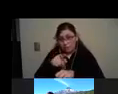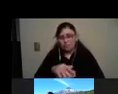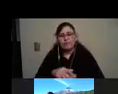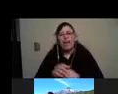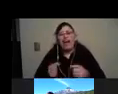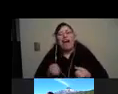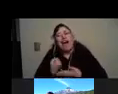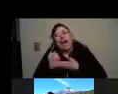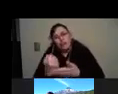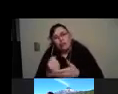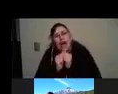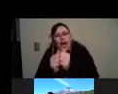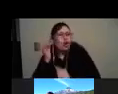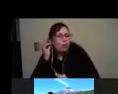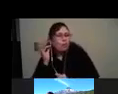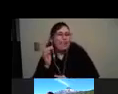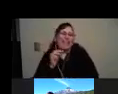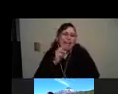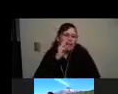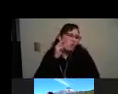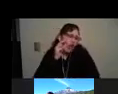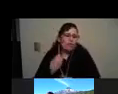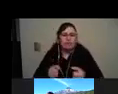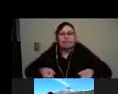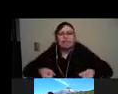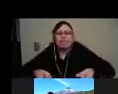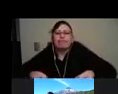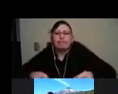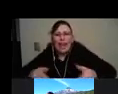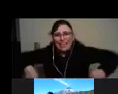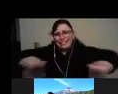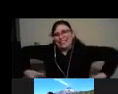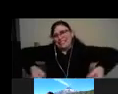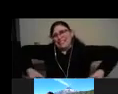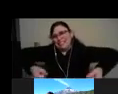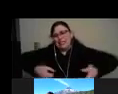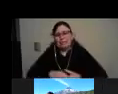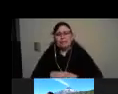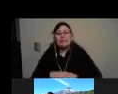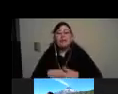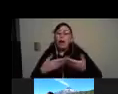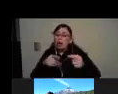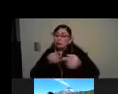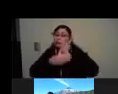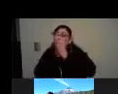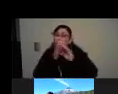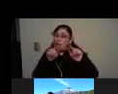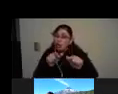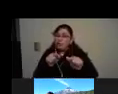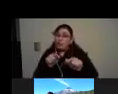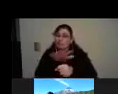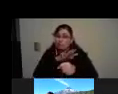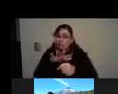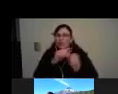a su compañera. ¿Ya? Entonces, dentro de todo esto, ¿cierto? Todas estas son posibilidades de condición motora